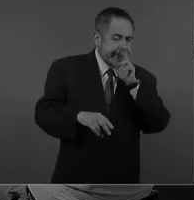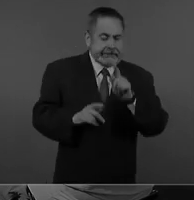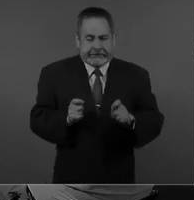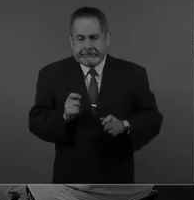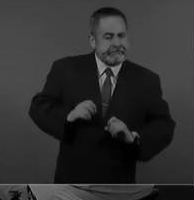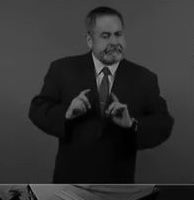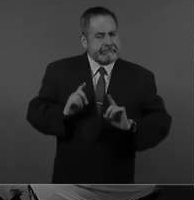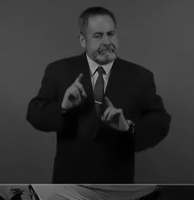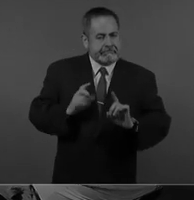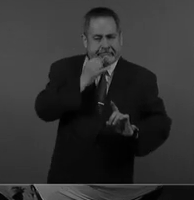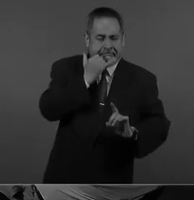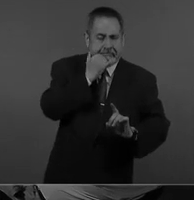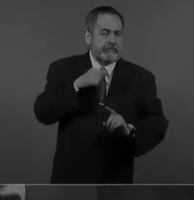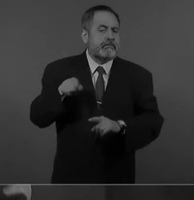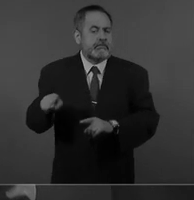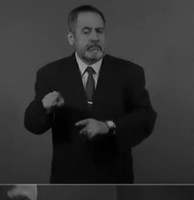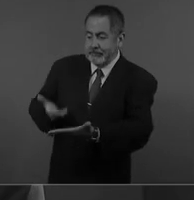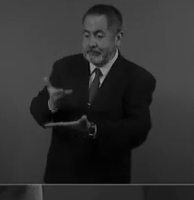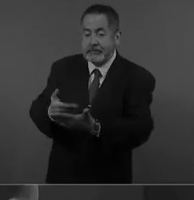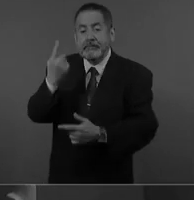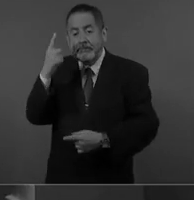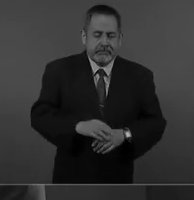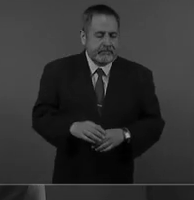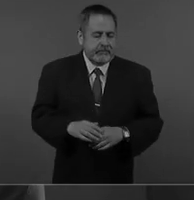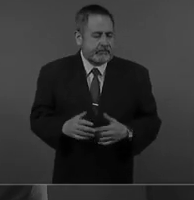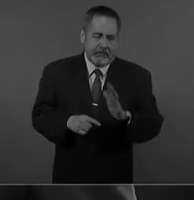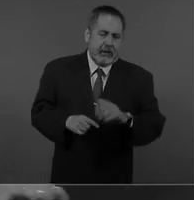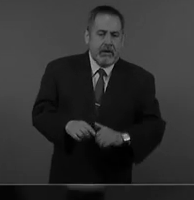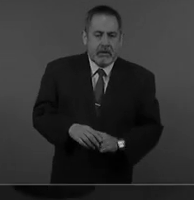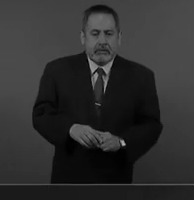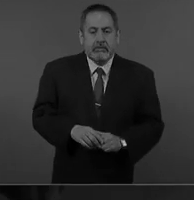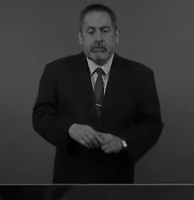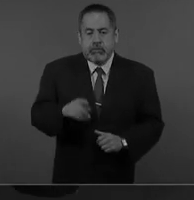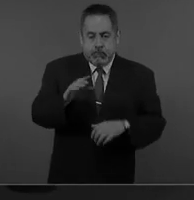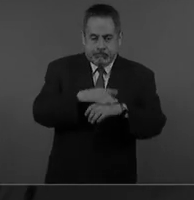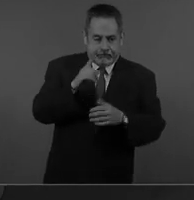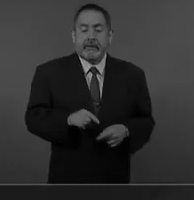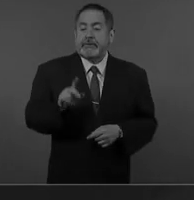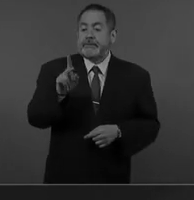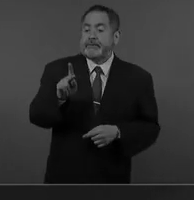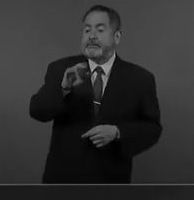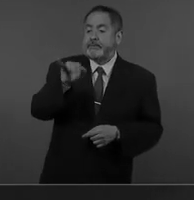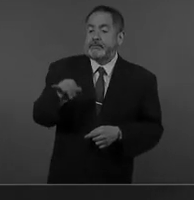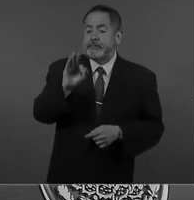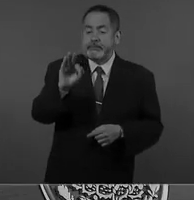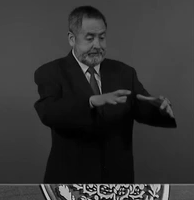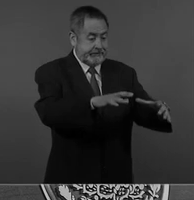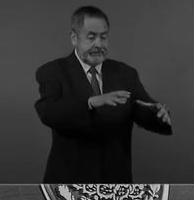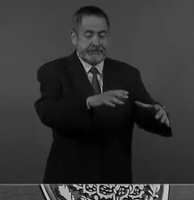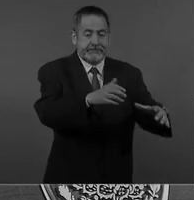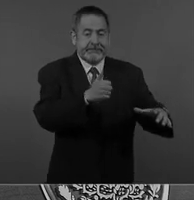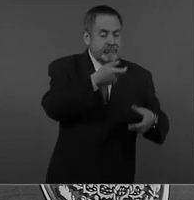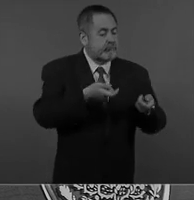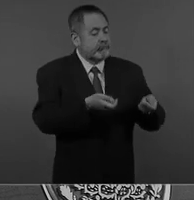mercados es la reforma al Poder Judicial. ¿Por qué creen? Porque el Poder Judicial está secuestrado,